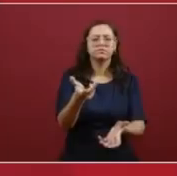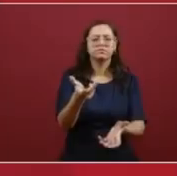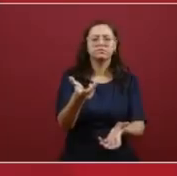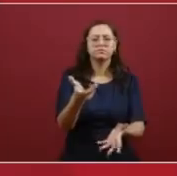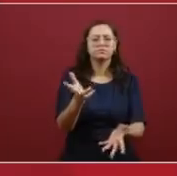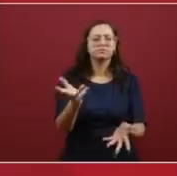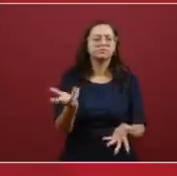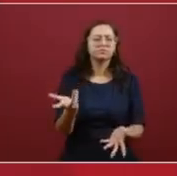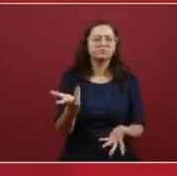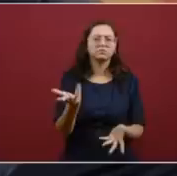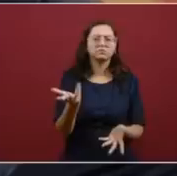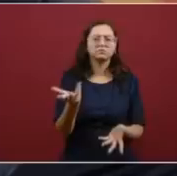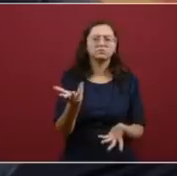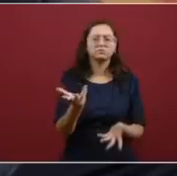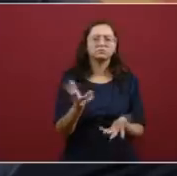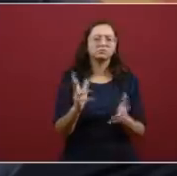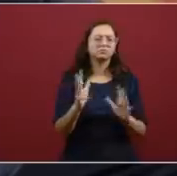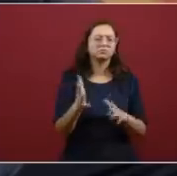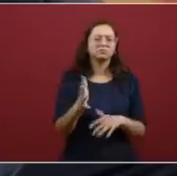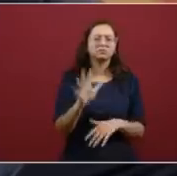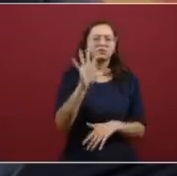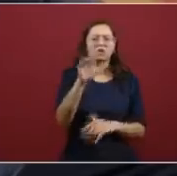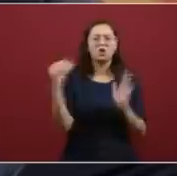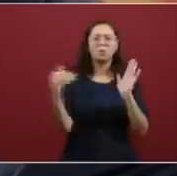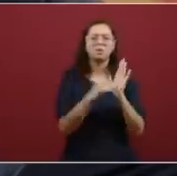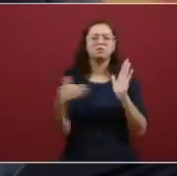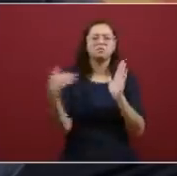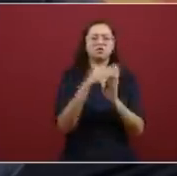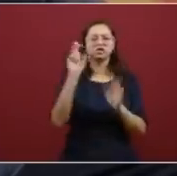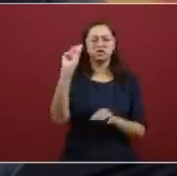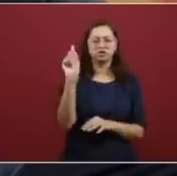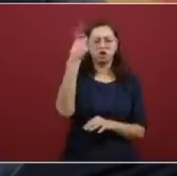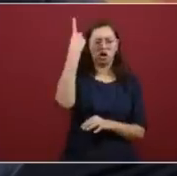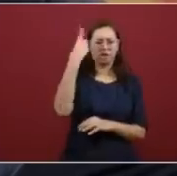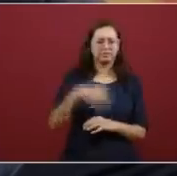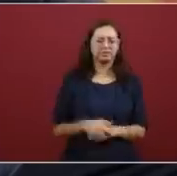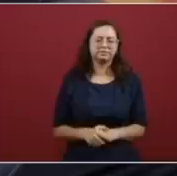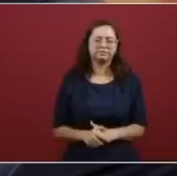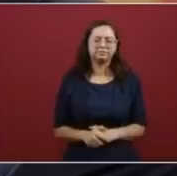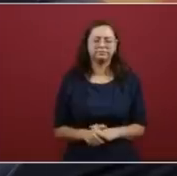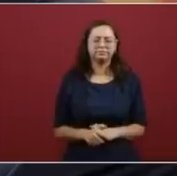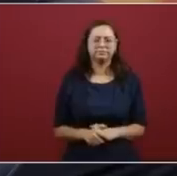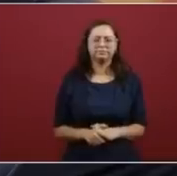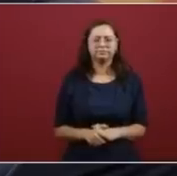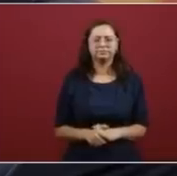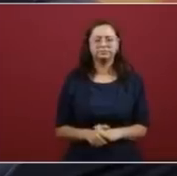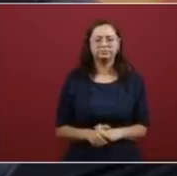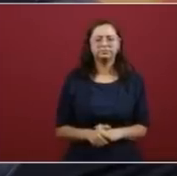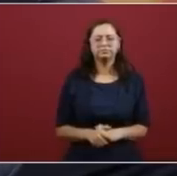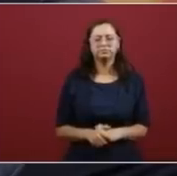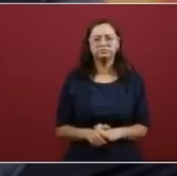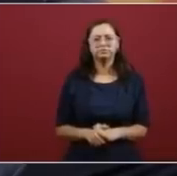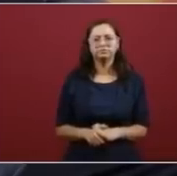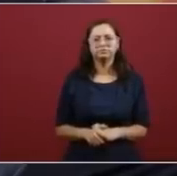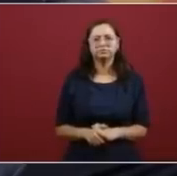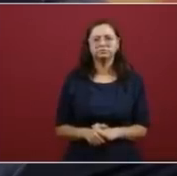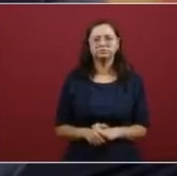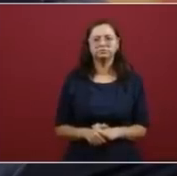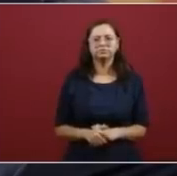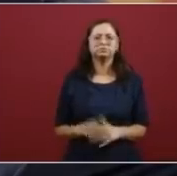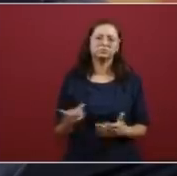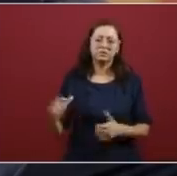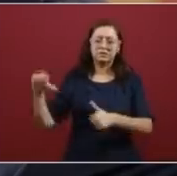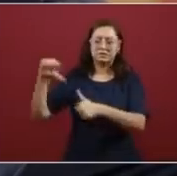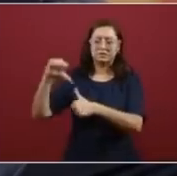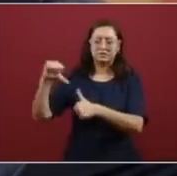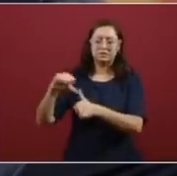de cerca de 5,000 millones de dólares y otro tanto para los